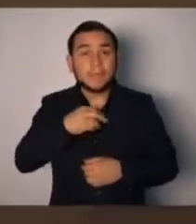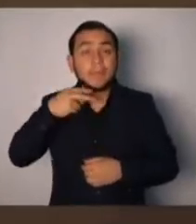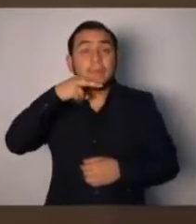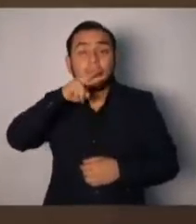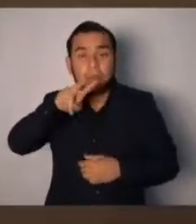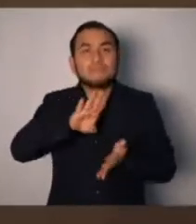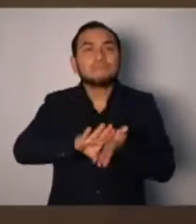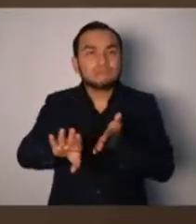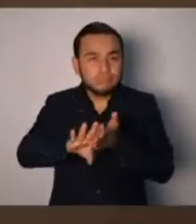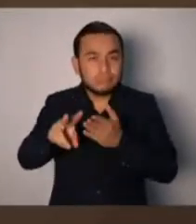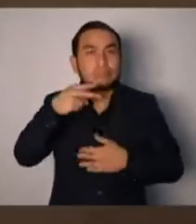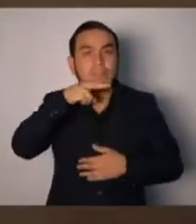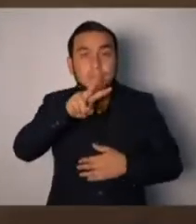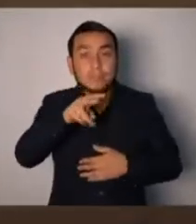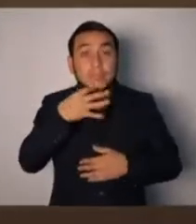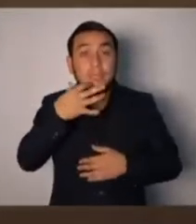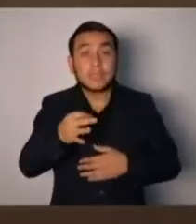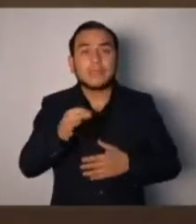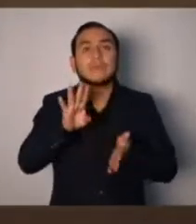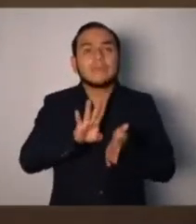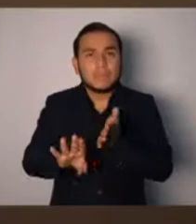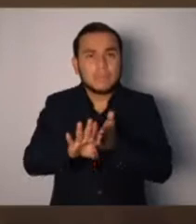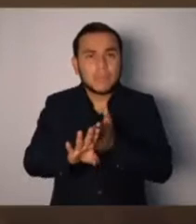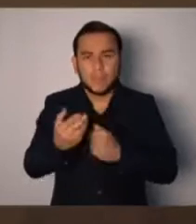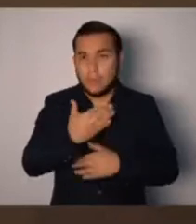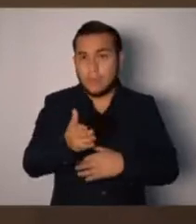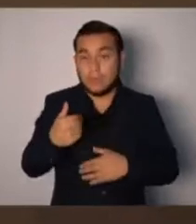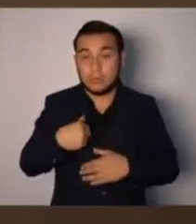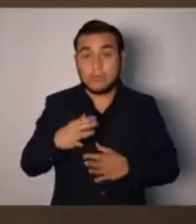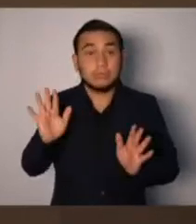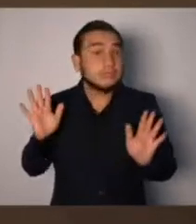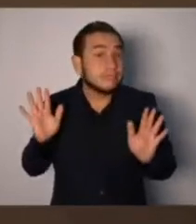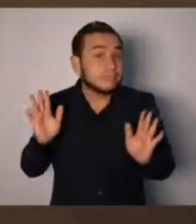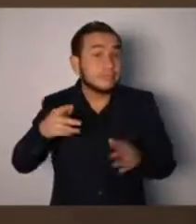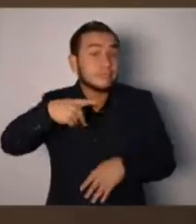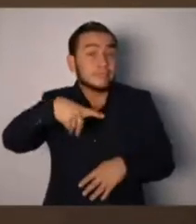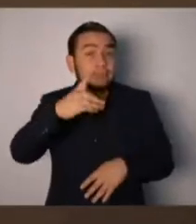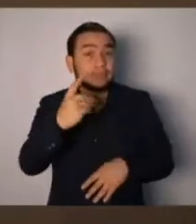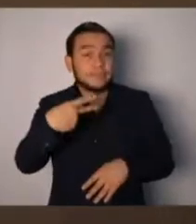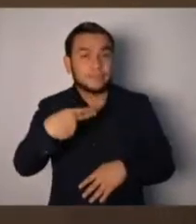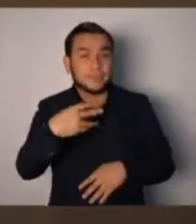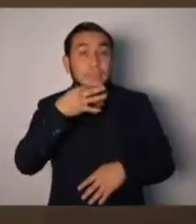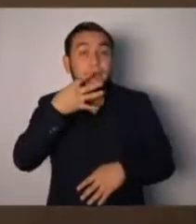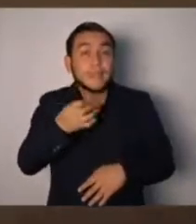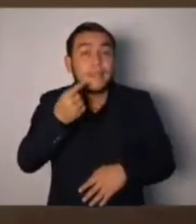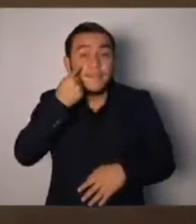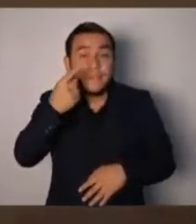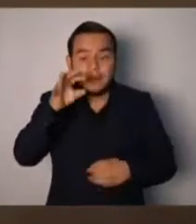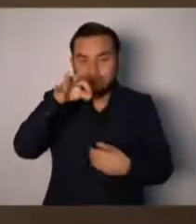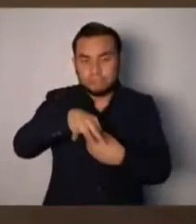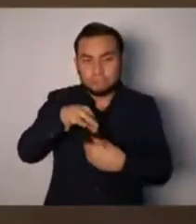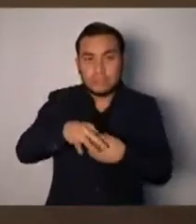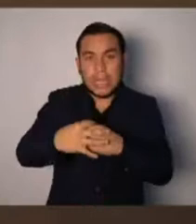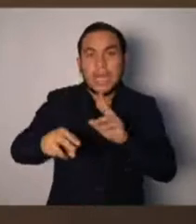fmln hasta había donado dinero para la enfermedad esto no puede ser procurador pero ahí está y fue electo con los votos de